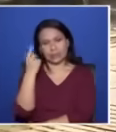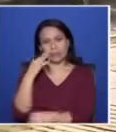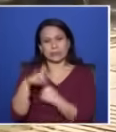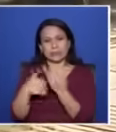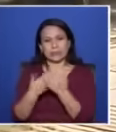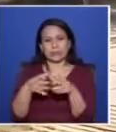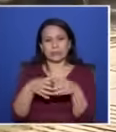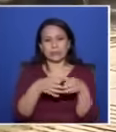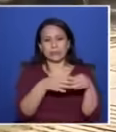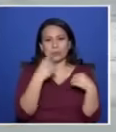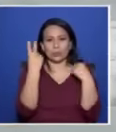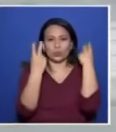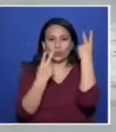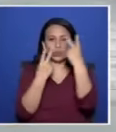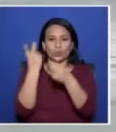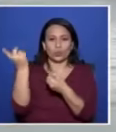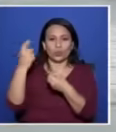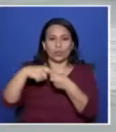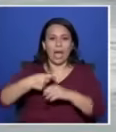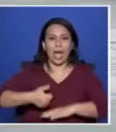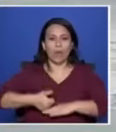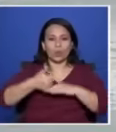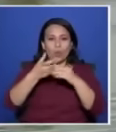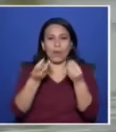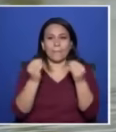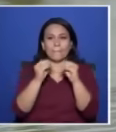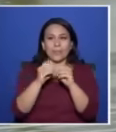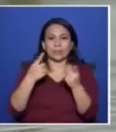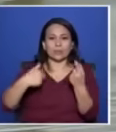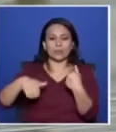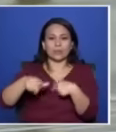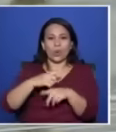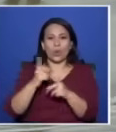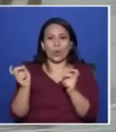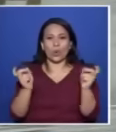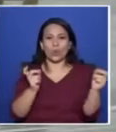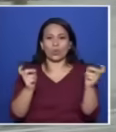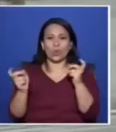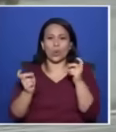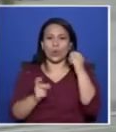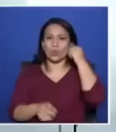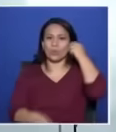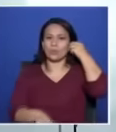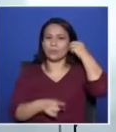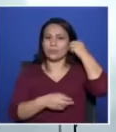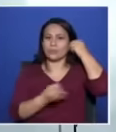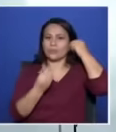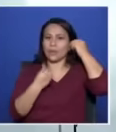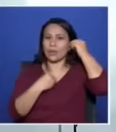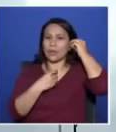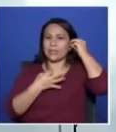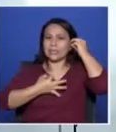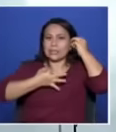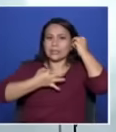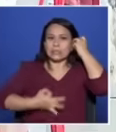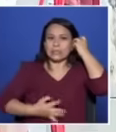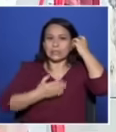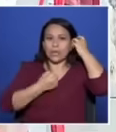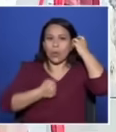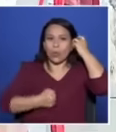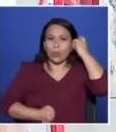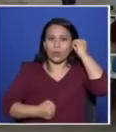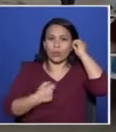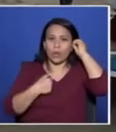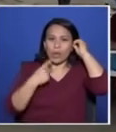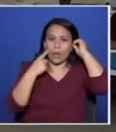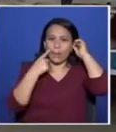gremios turísticos esperan que las autoridades redoblen los patrullajes con las fuerzas del orden y establezcan un plan de seguridad para garantizar la llegada